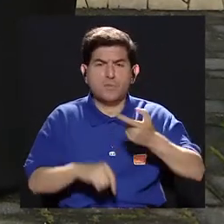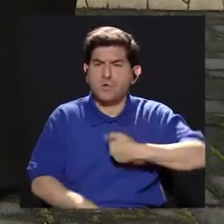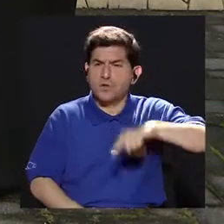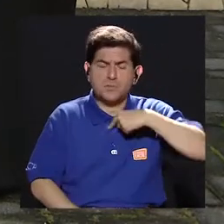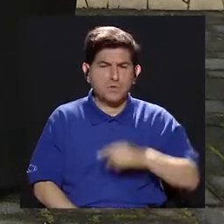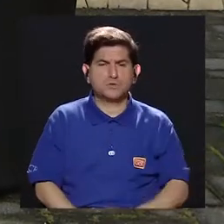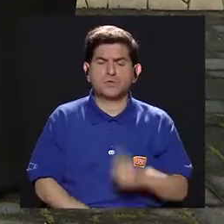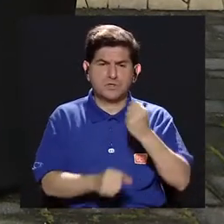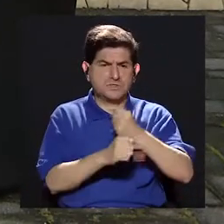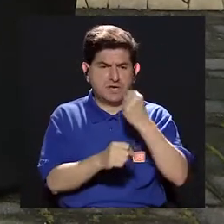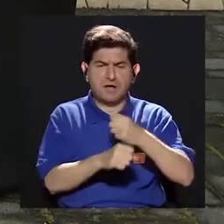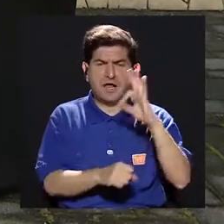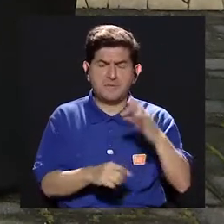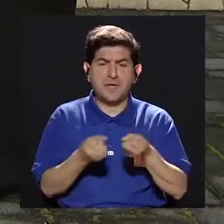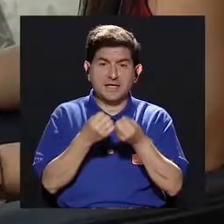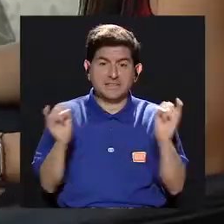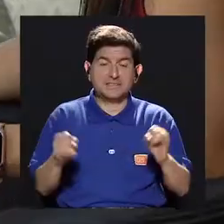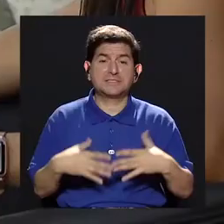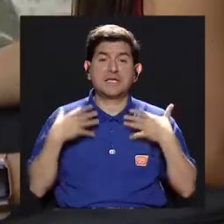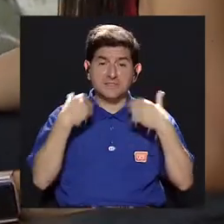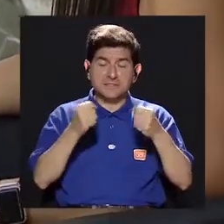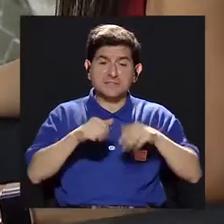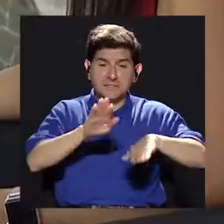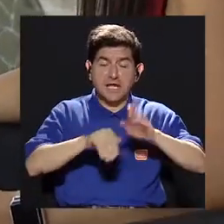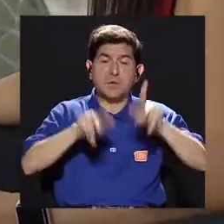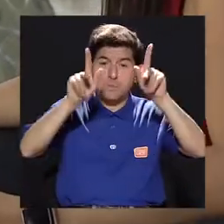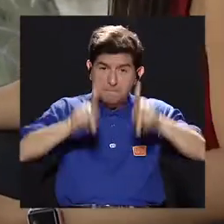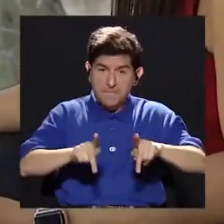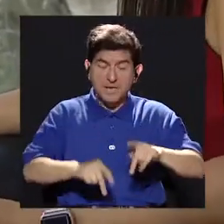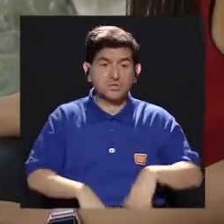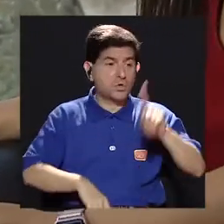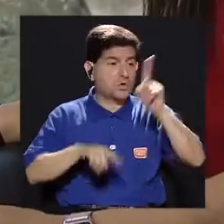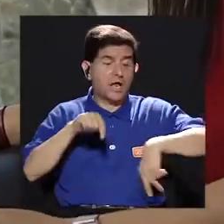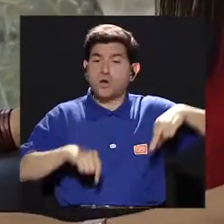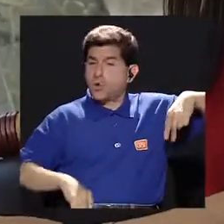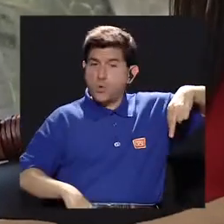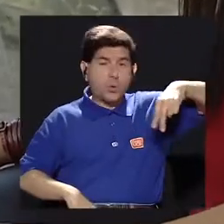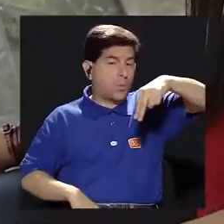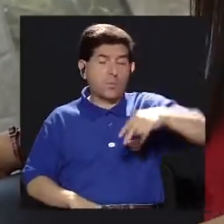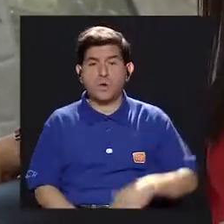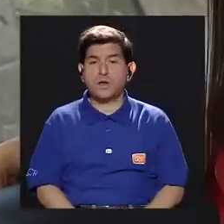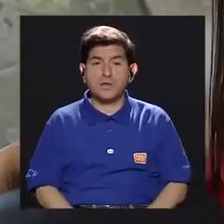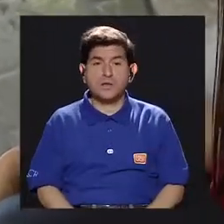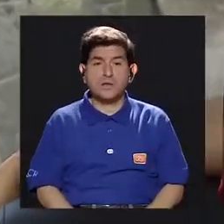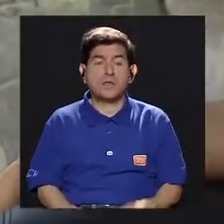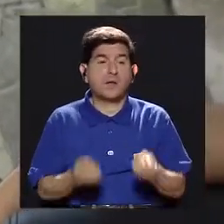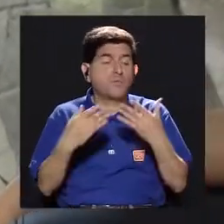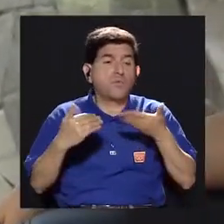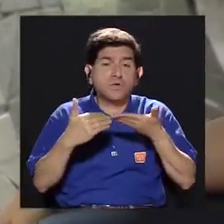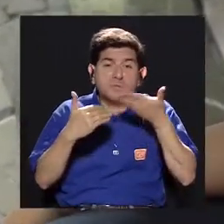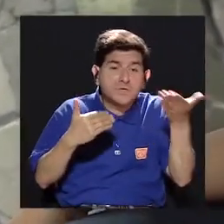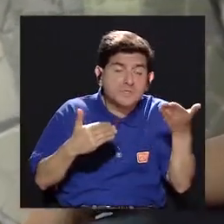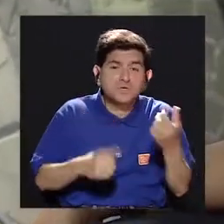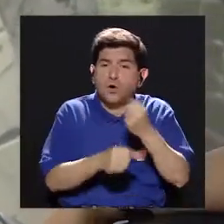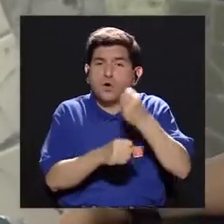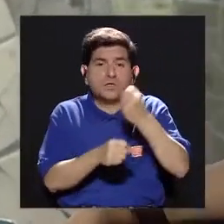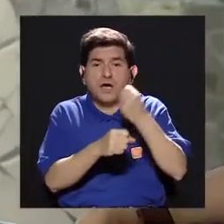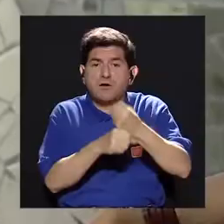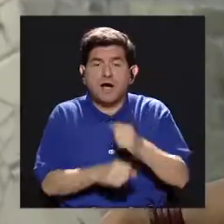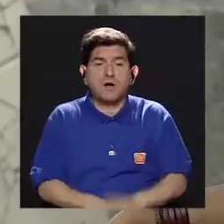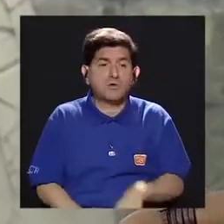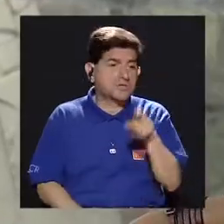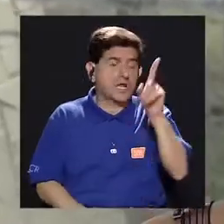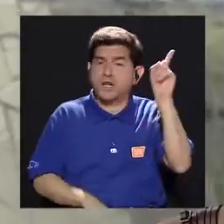ser productivos sin una salud del pie. Porque por ahí una persona que no puede caminar, hay un montón de tareas y de trabajos que